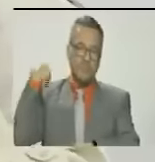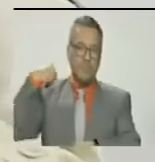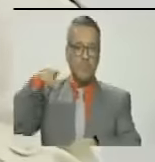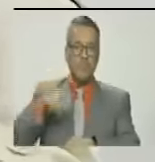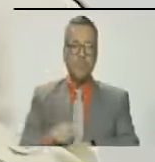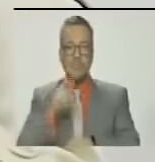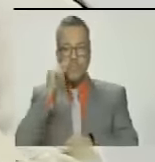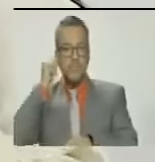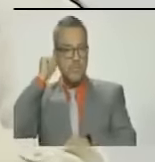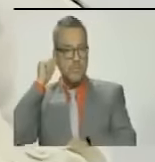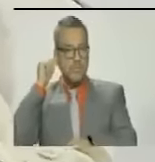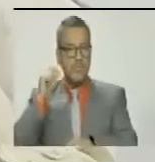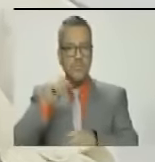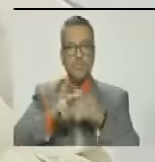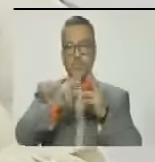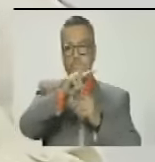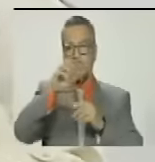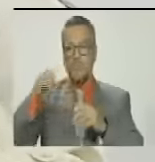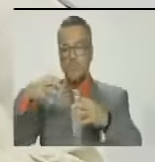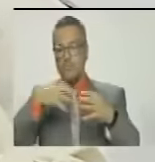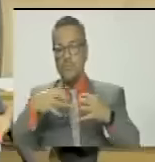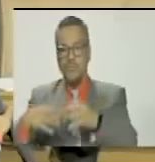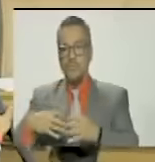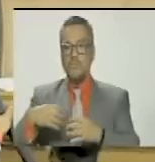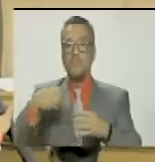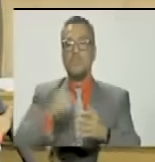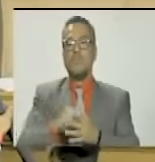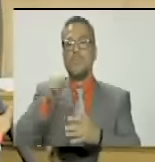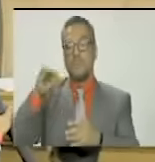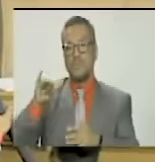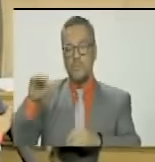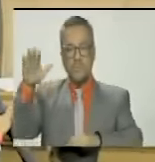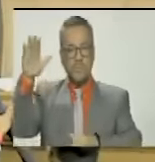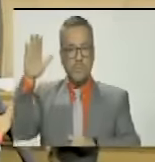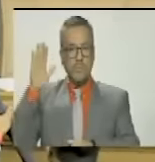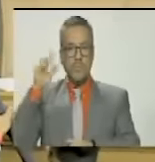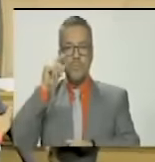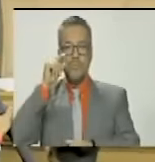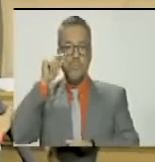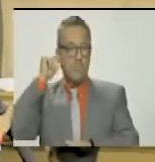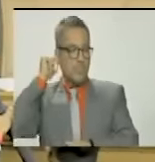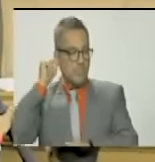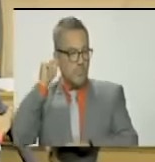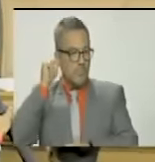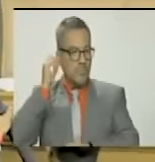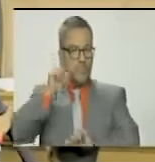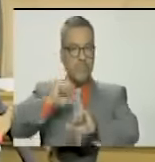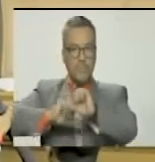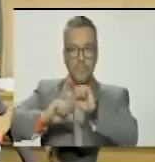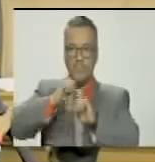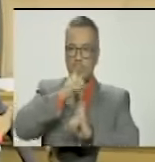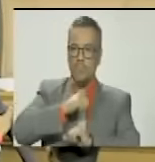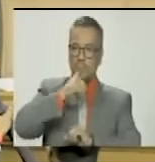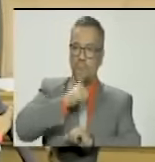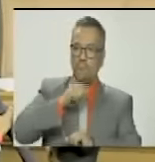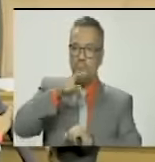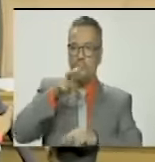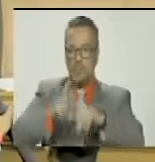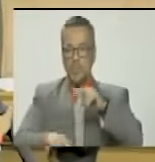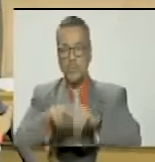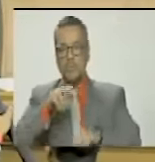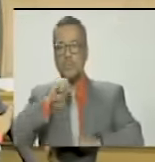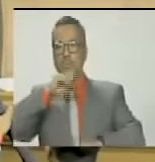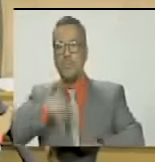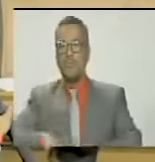ancestras, por el bicentenario de la batalla de Ayacucho. Juro por las mujeres que en resistencia insurgente construimos